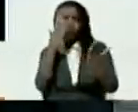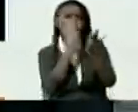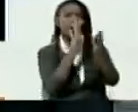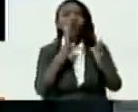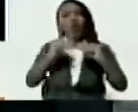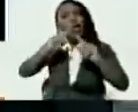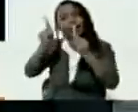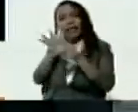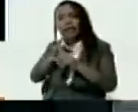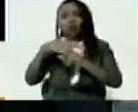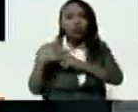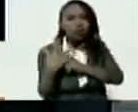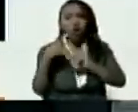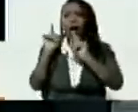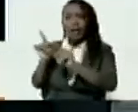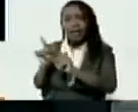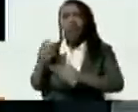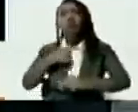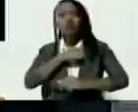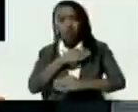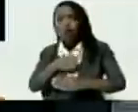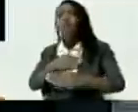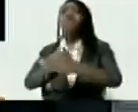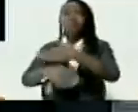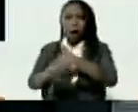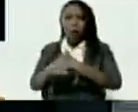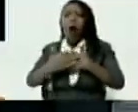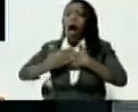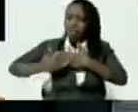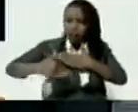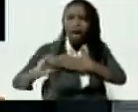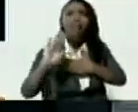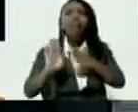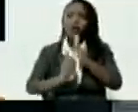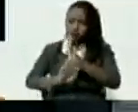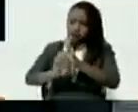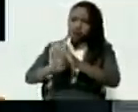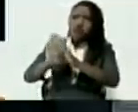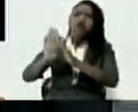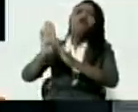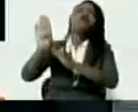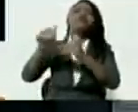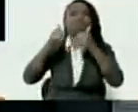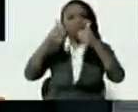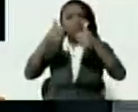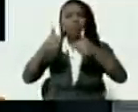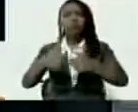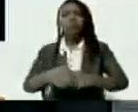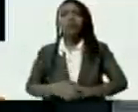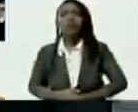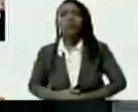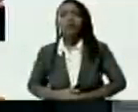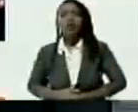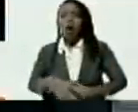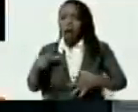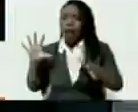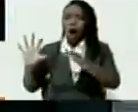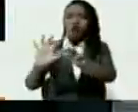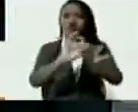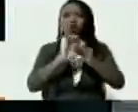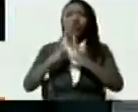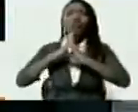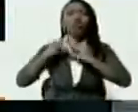estas circunstancias y vamos a salir adelante, vamos a salir adelante con la unión de todos